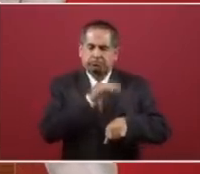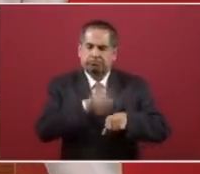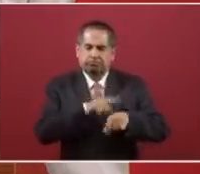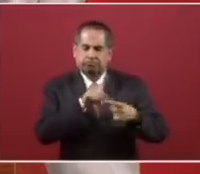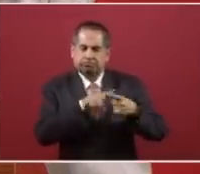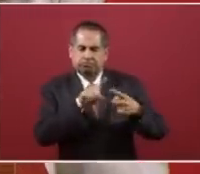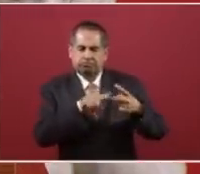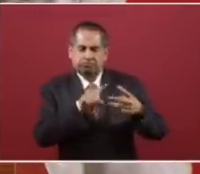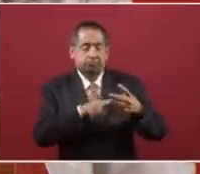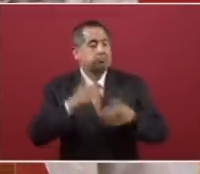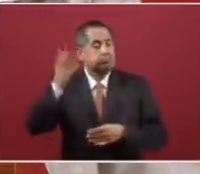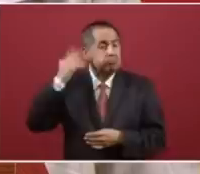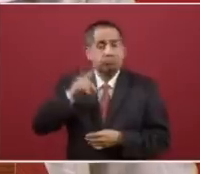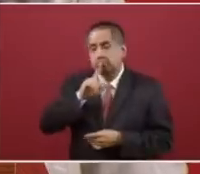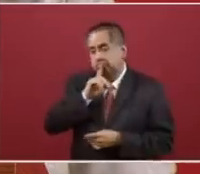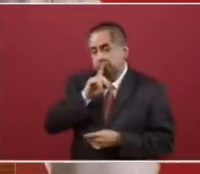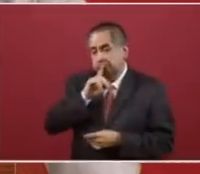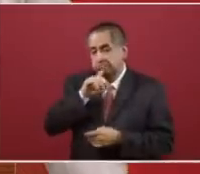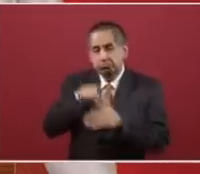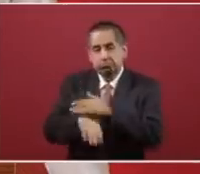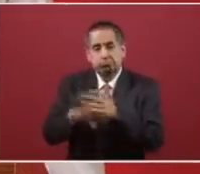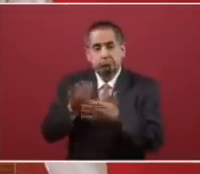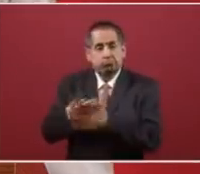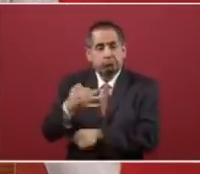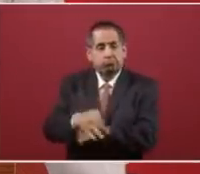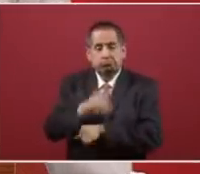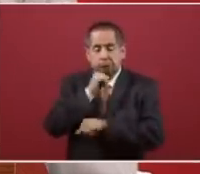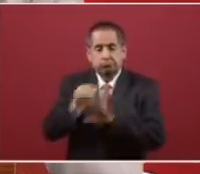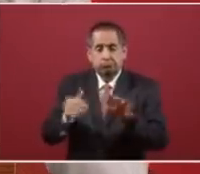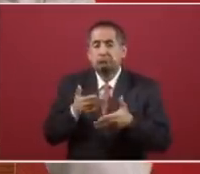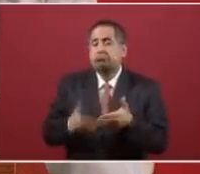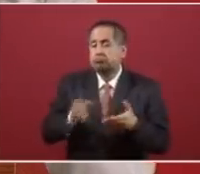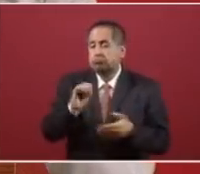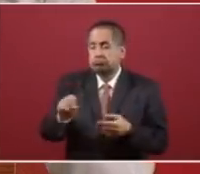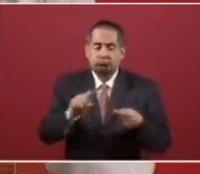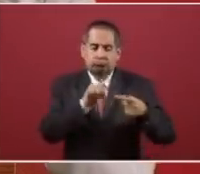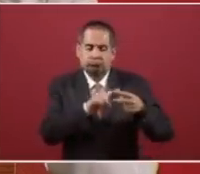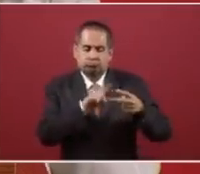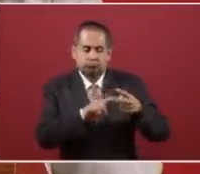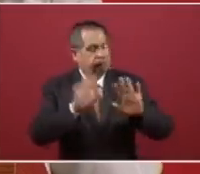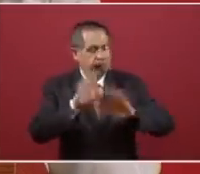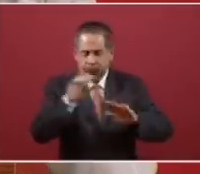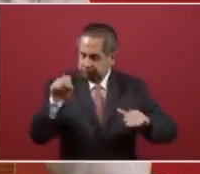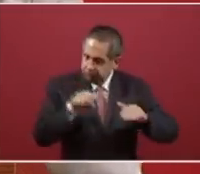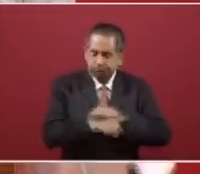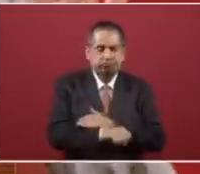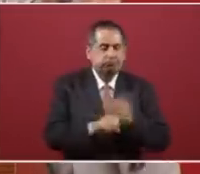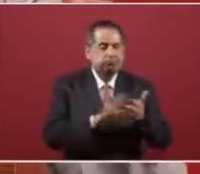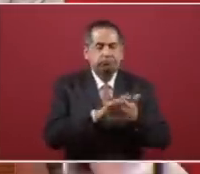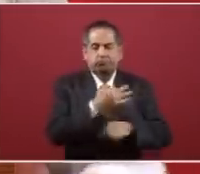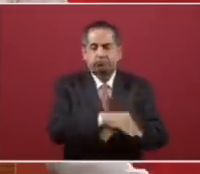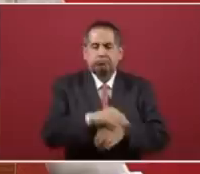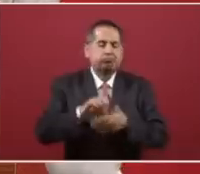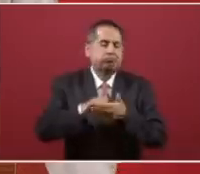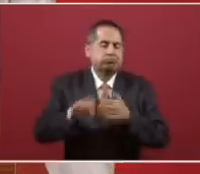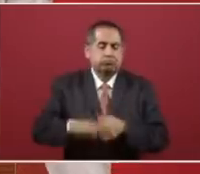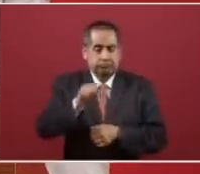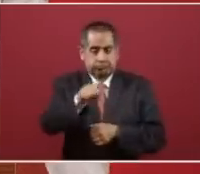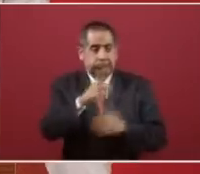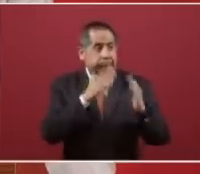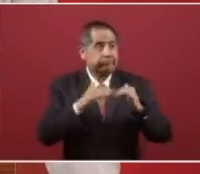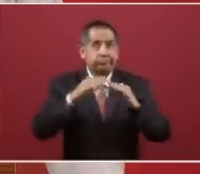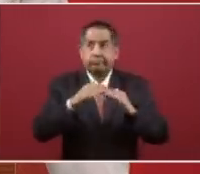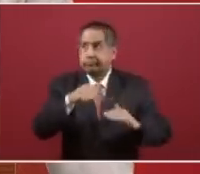no tenían prisión preventiva- oficiosa hoy si las tiene como es el caso de el robo a